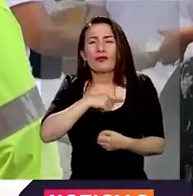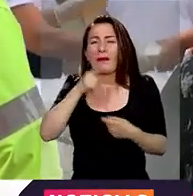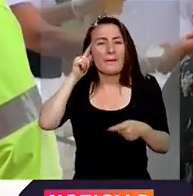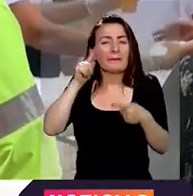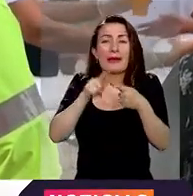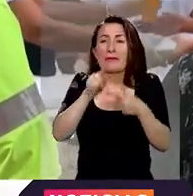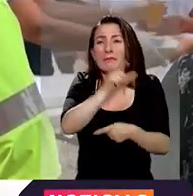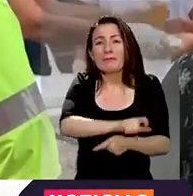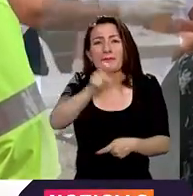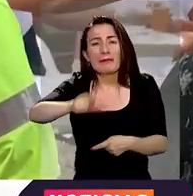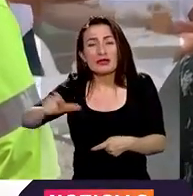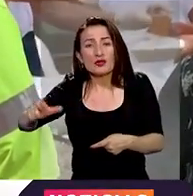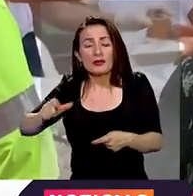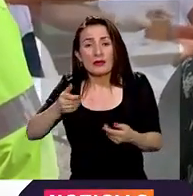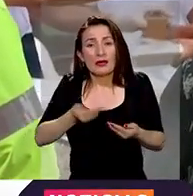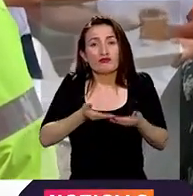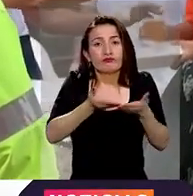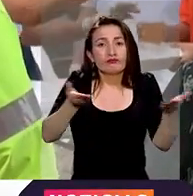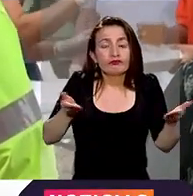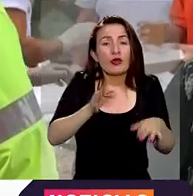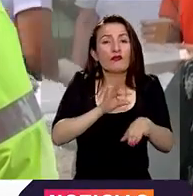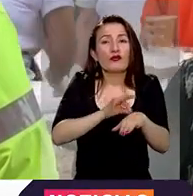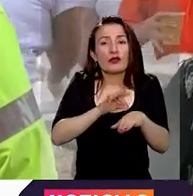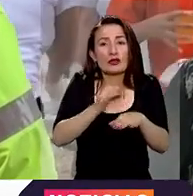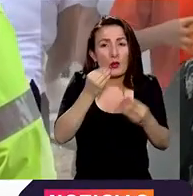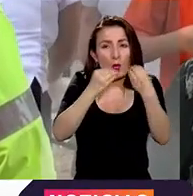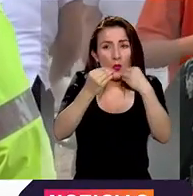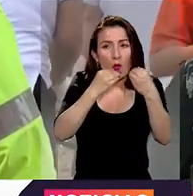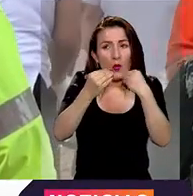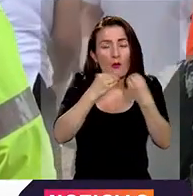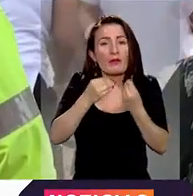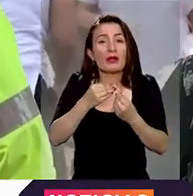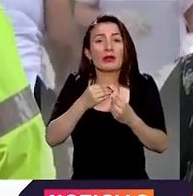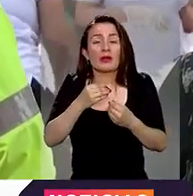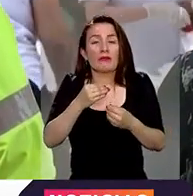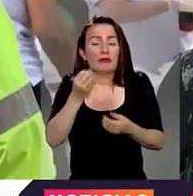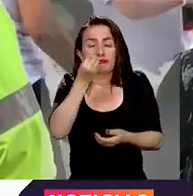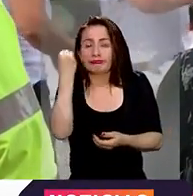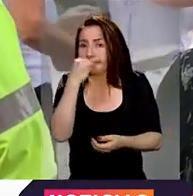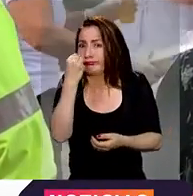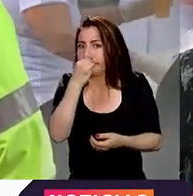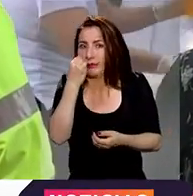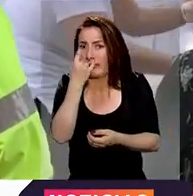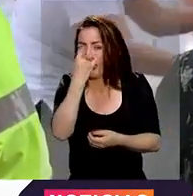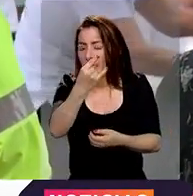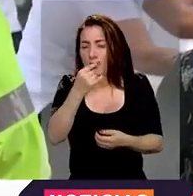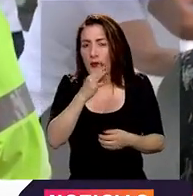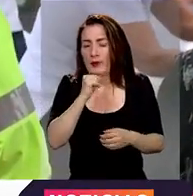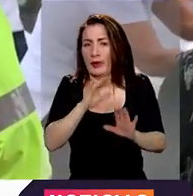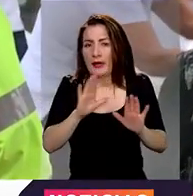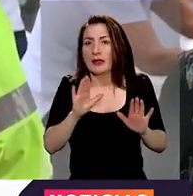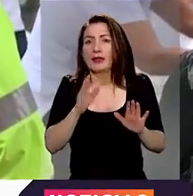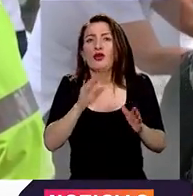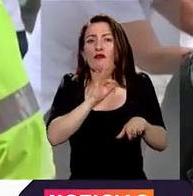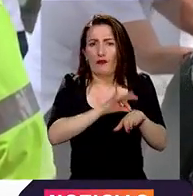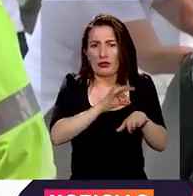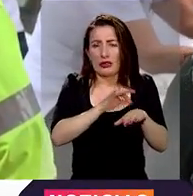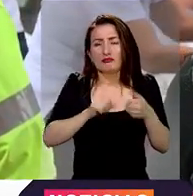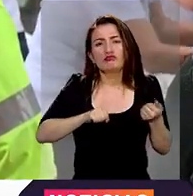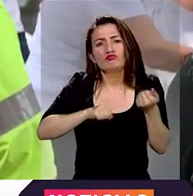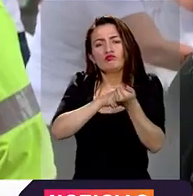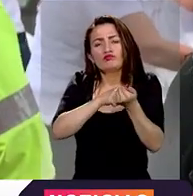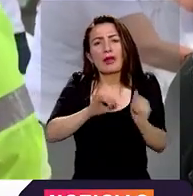todas las personas que se beneficien de esta fundación, volvemos a repetir, sin ánimo de lucro, tengan